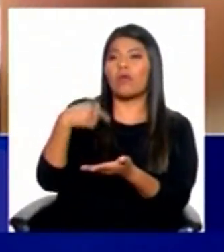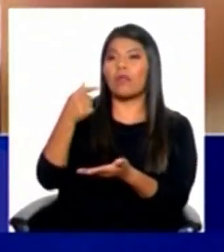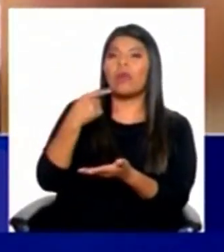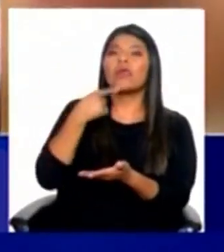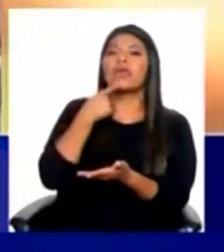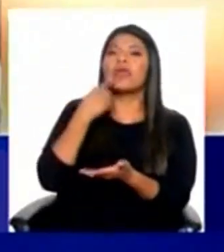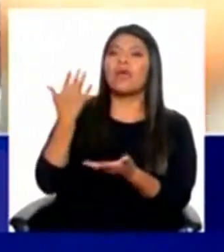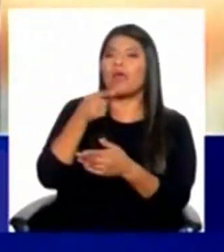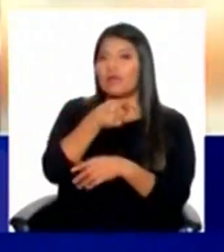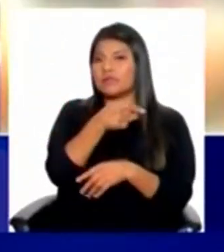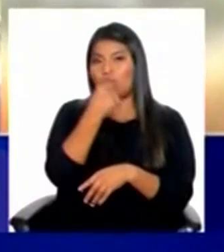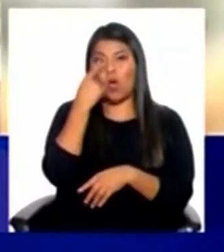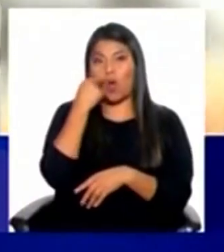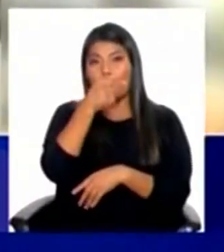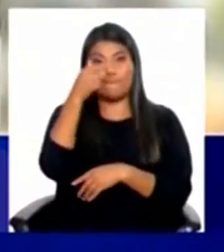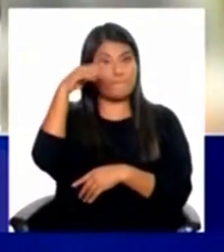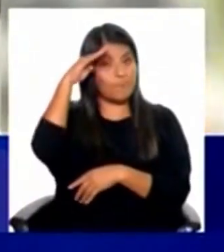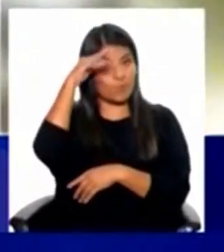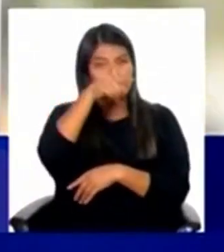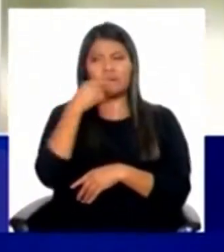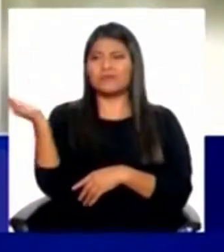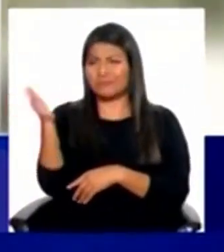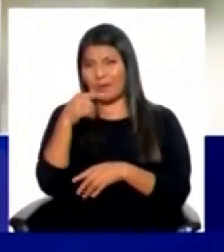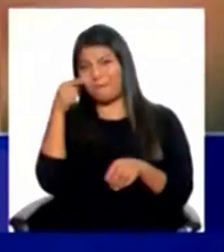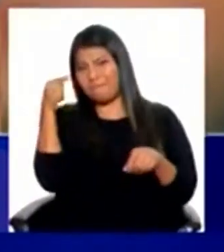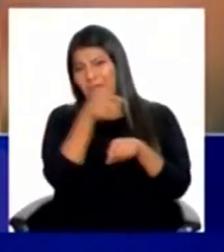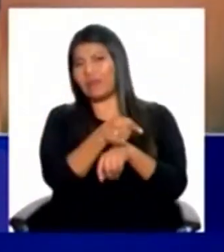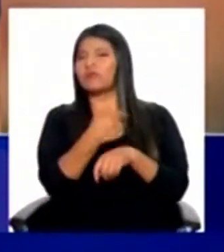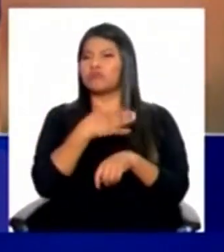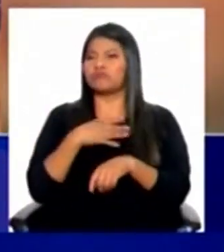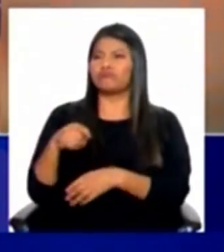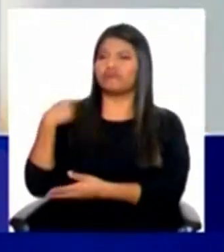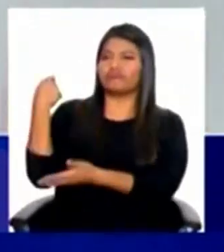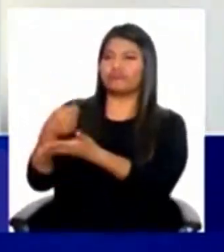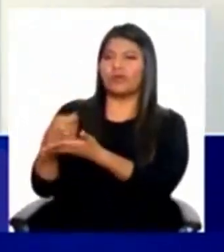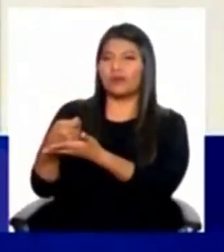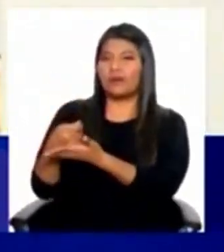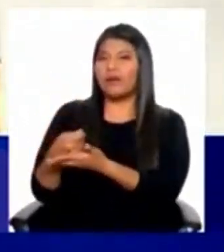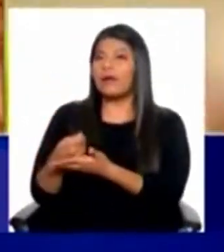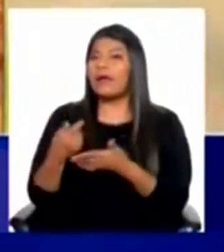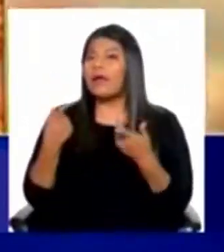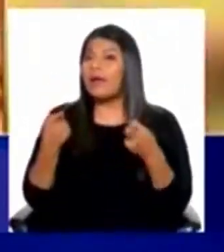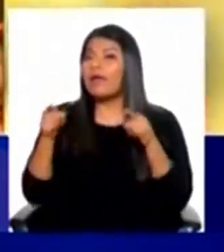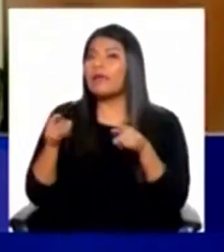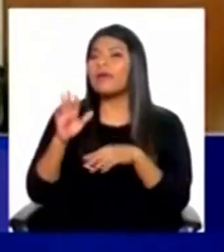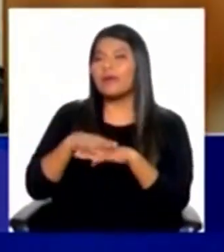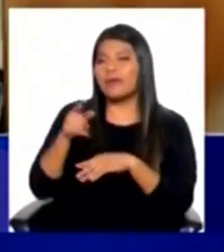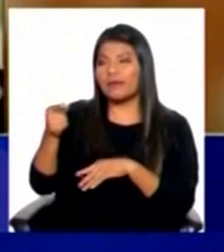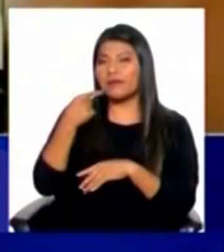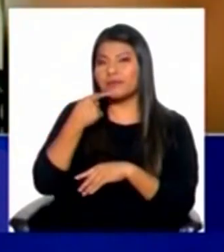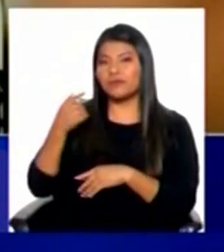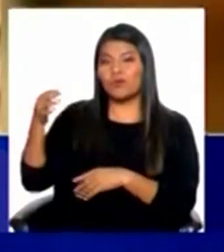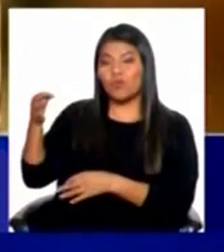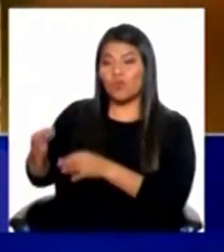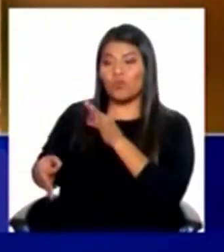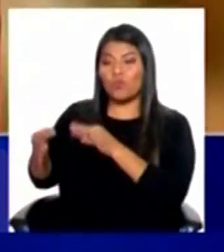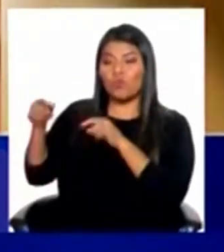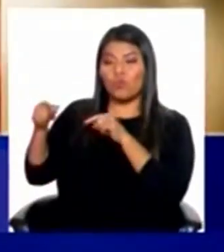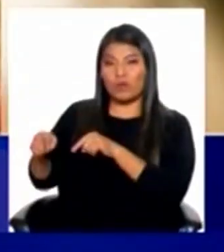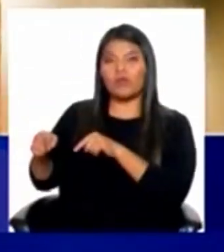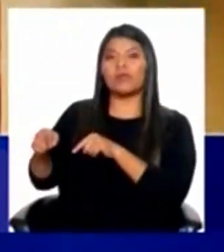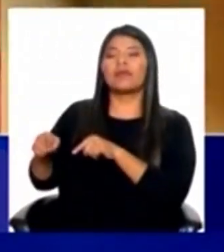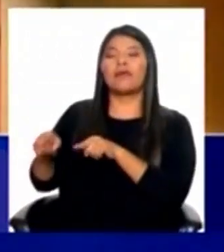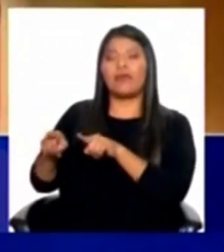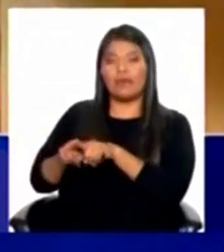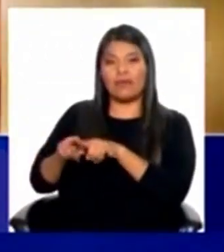embargo, en la audiencia lo único que se llevó fue el testimonio de esta persona, pero lo que dijo el juez y lo señaló de manera expresa es de que